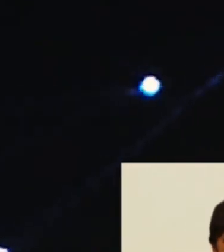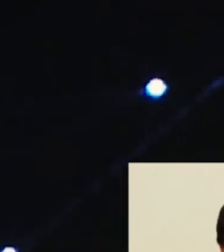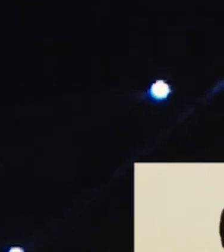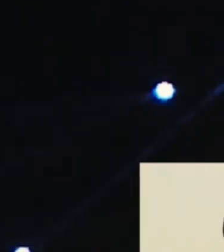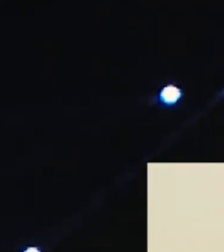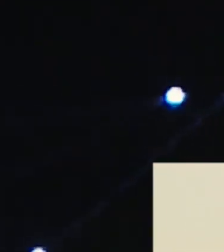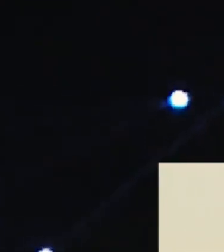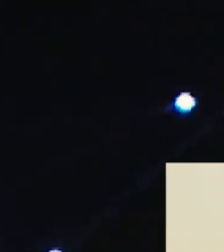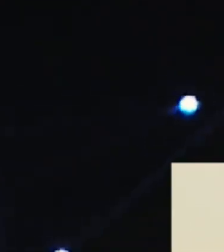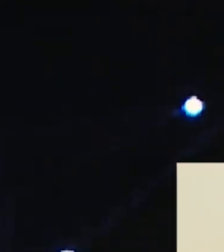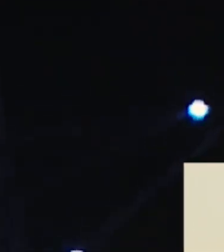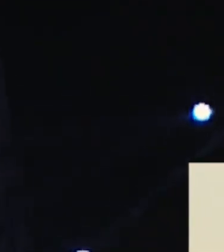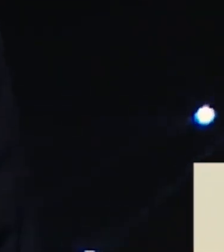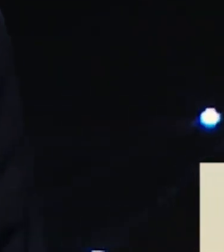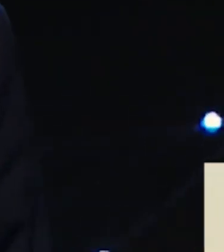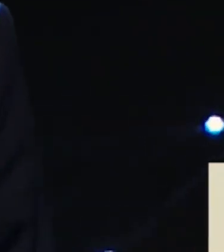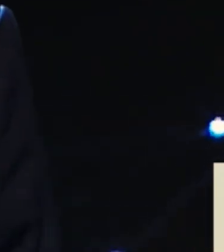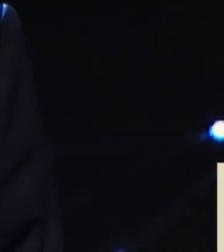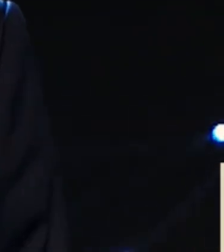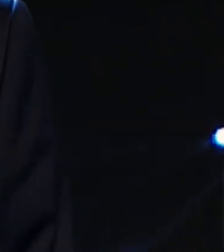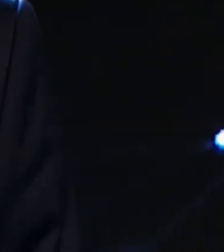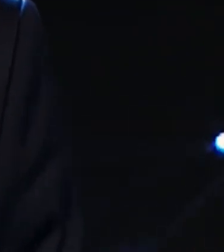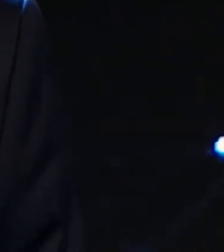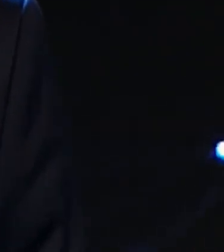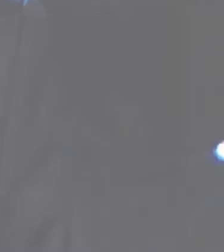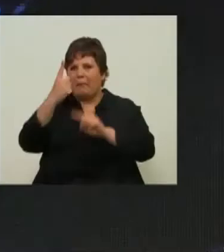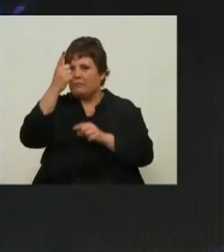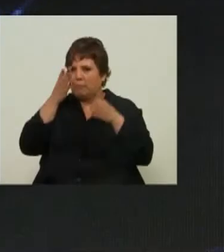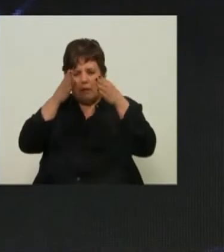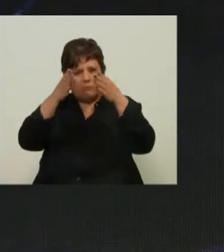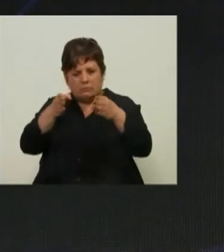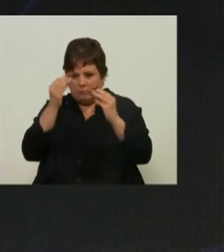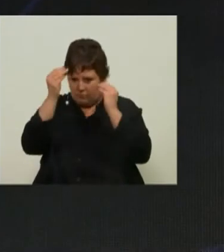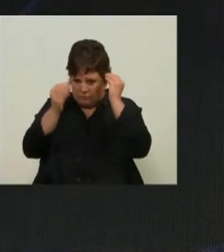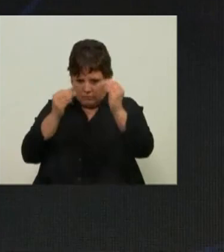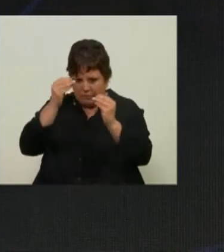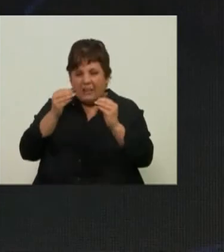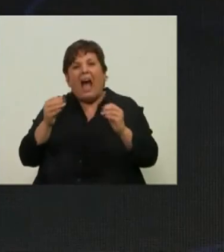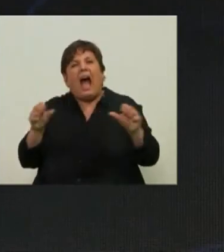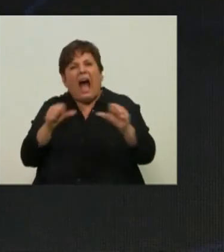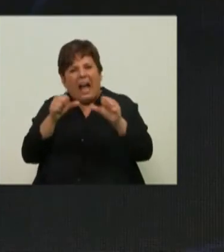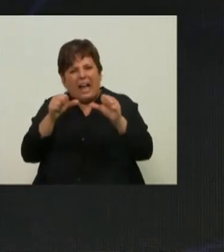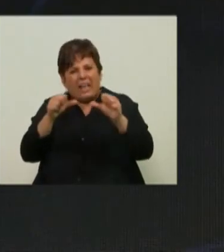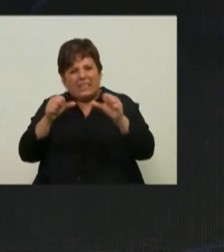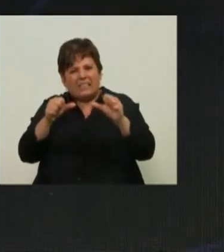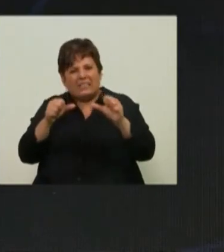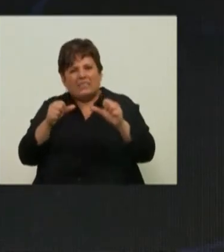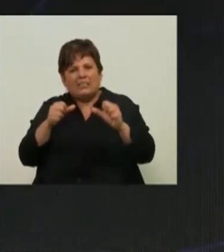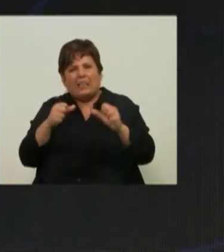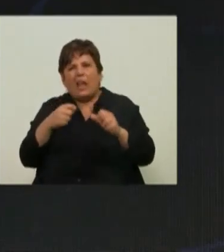que, ante todo, ha tenido a la gente en el centro de los desvelos. Hechos y no palabras.